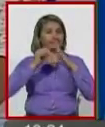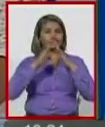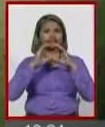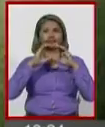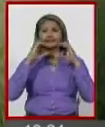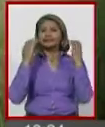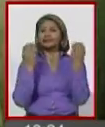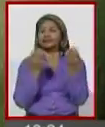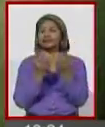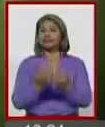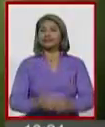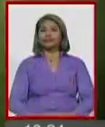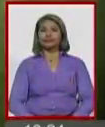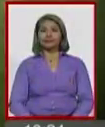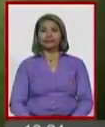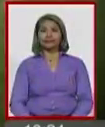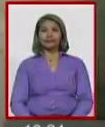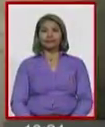clases.